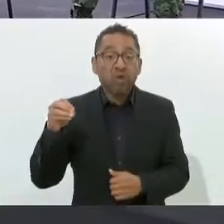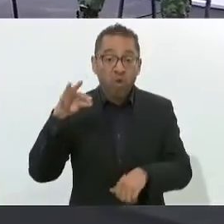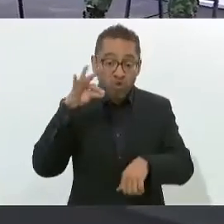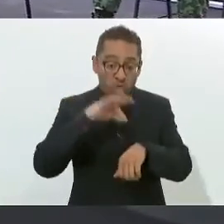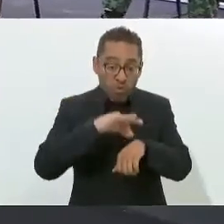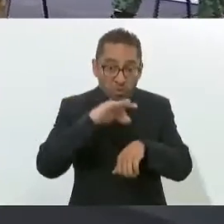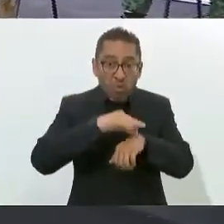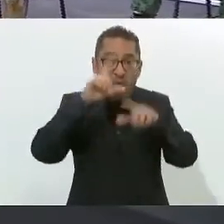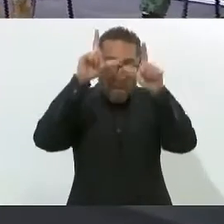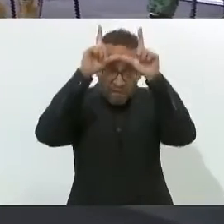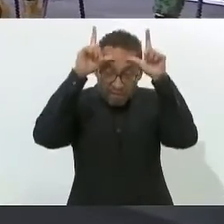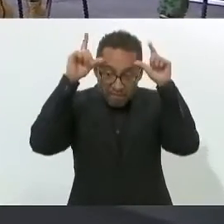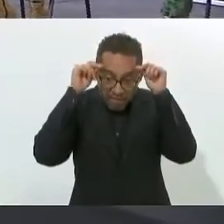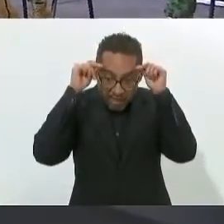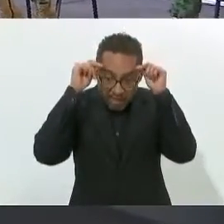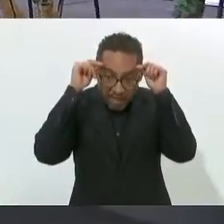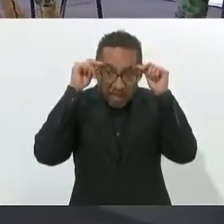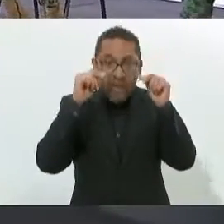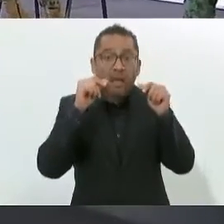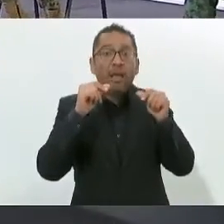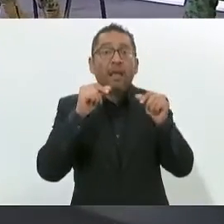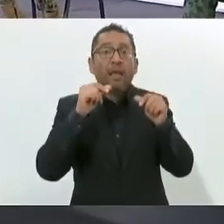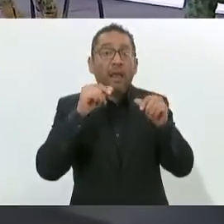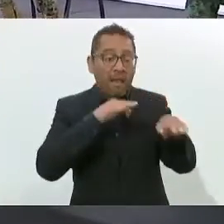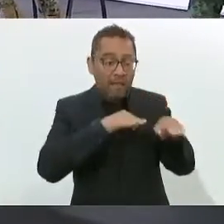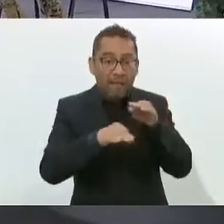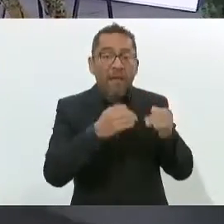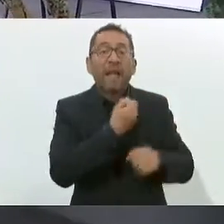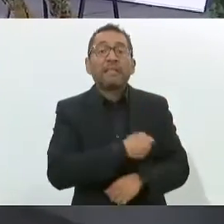médicos, enfermeras, trabajadores de la salud,